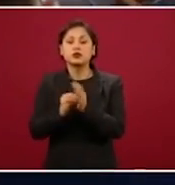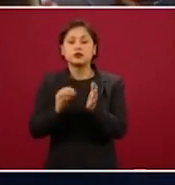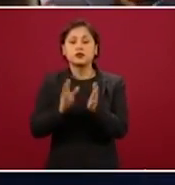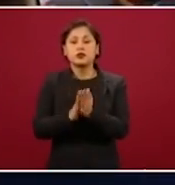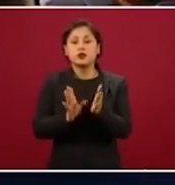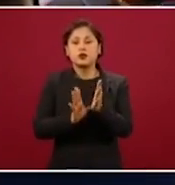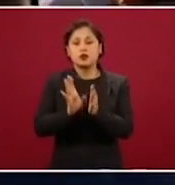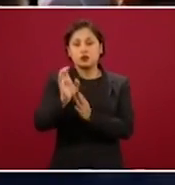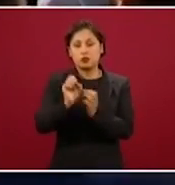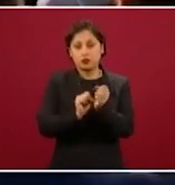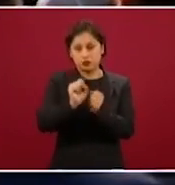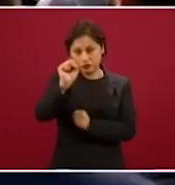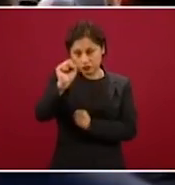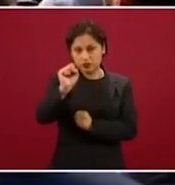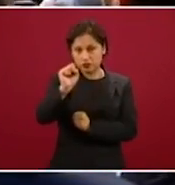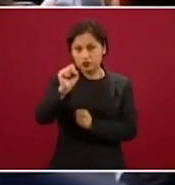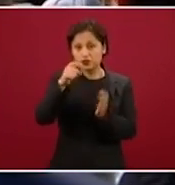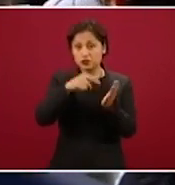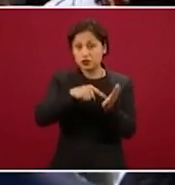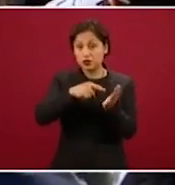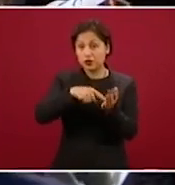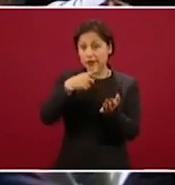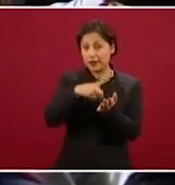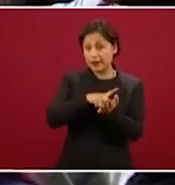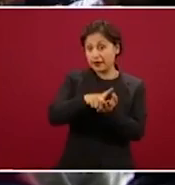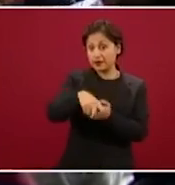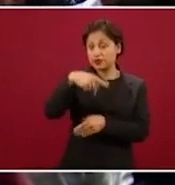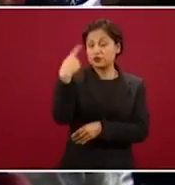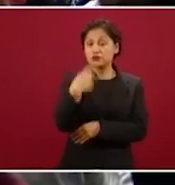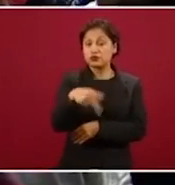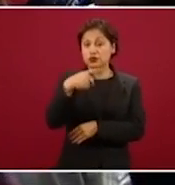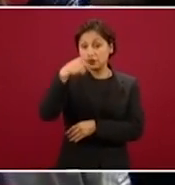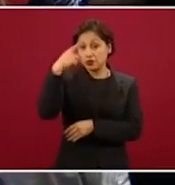si se es